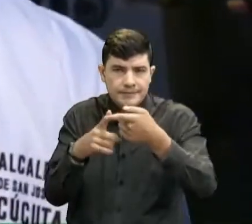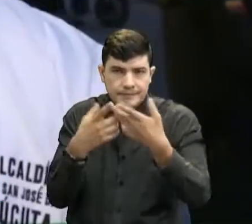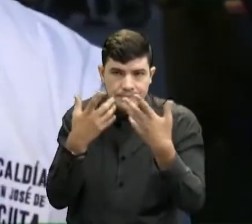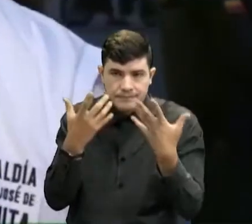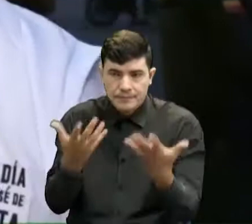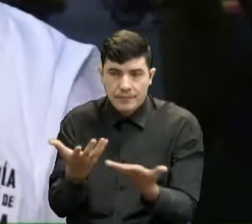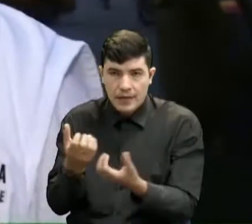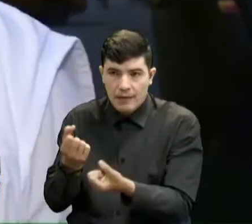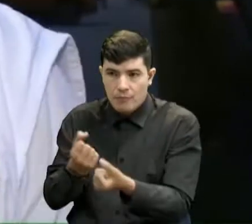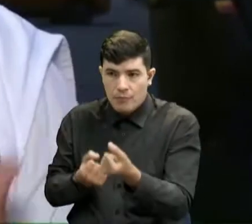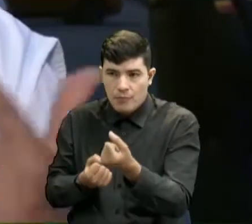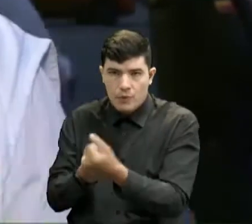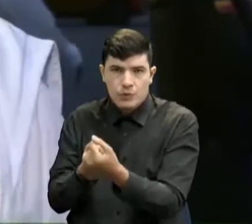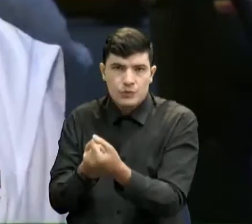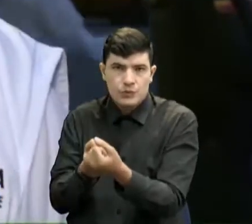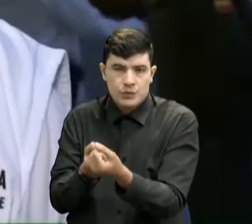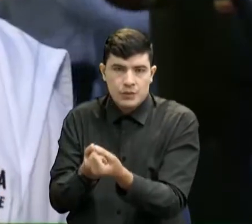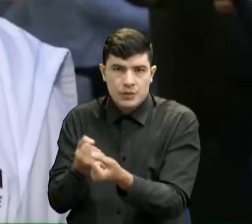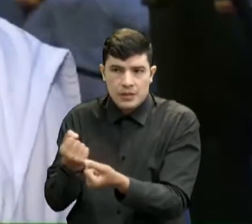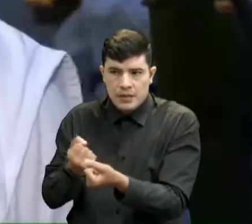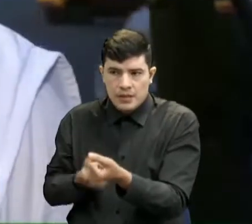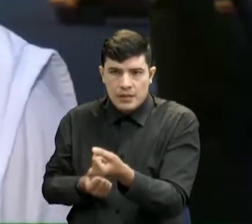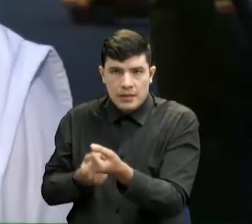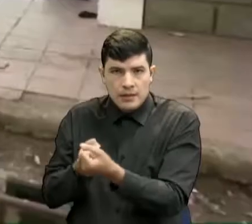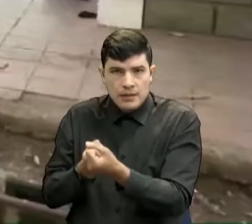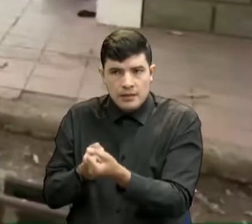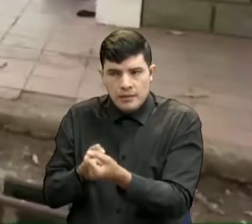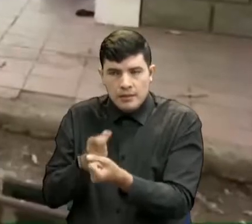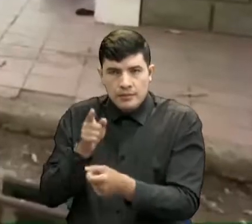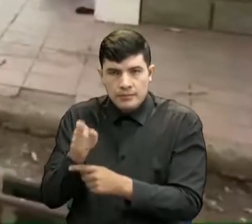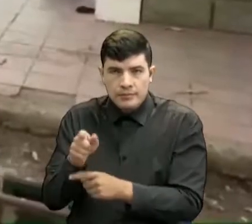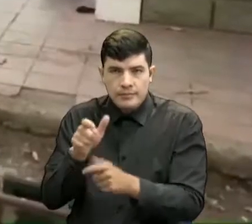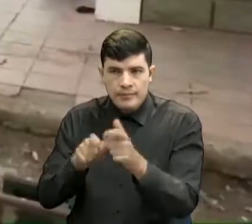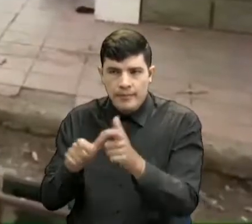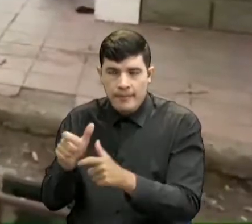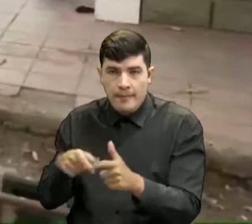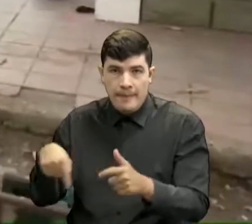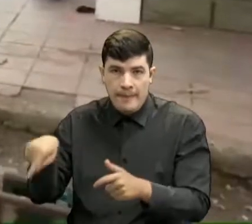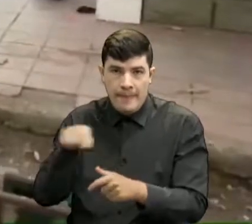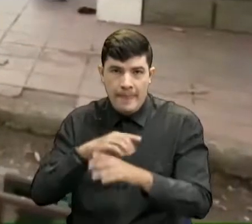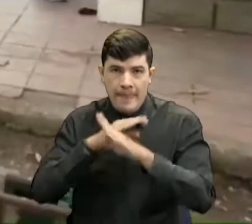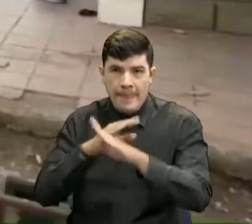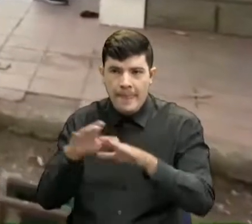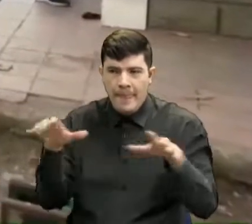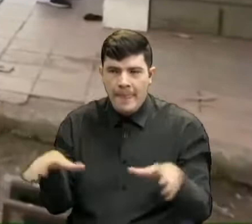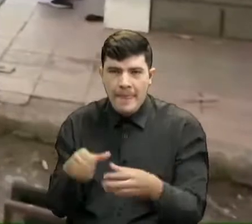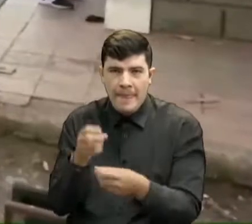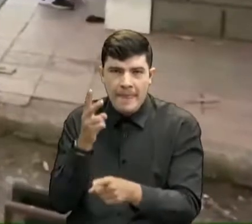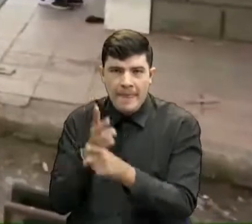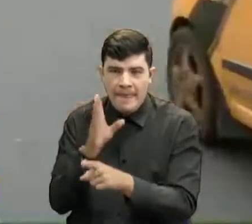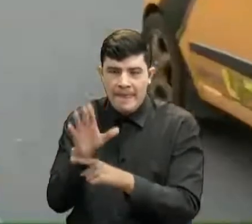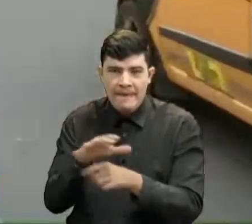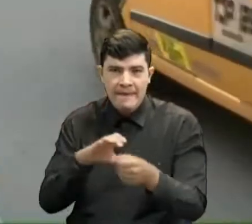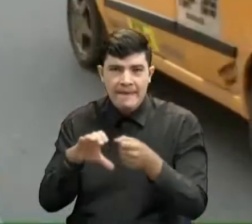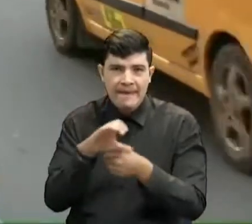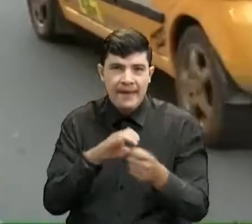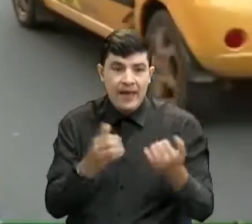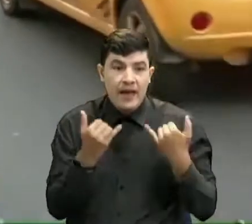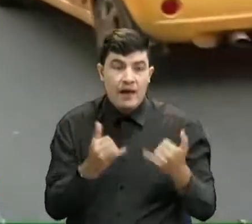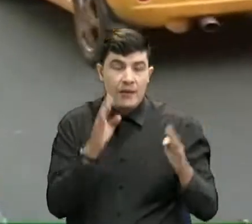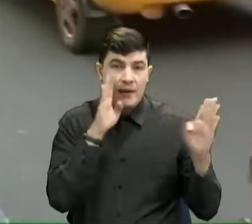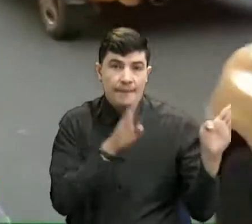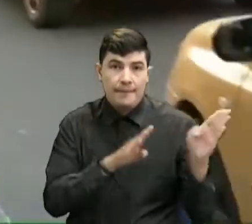las problemáticas que generan los focos de inseguridad en la ciudad. Asimismo, se intervino este sector del centro de Cúcuta, donde con este nuevo